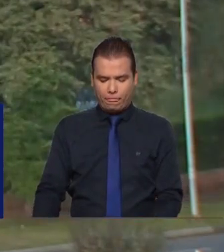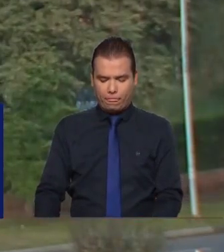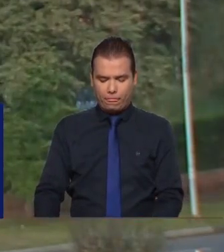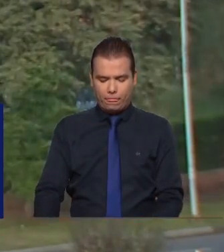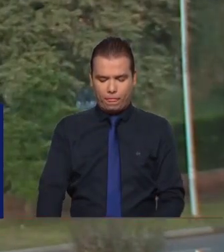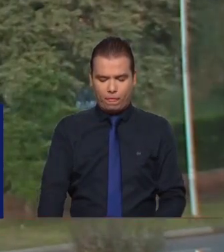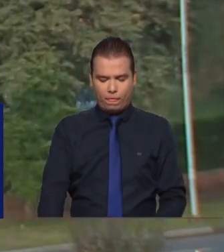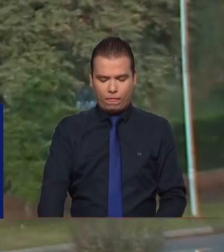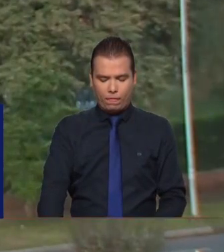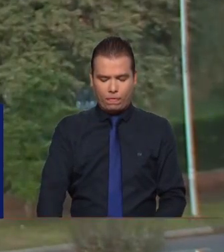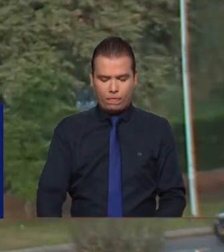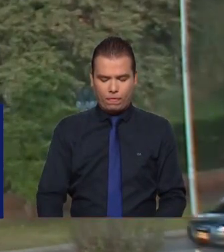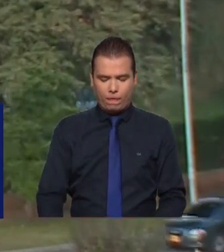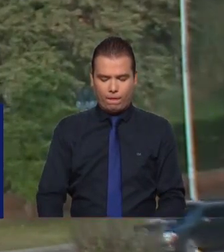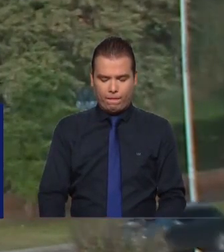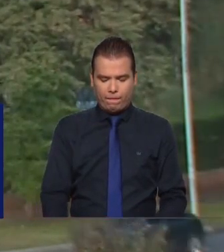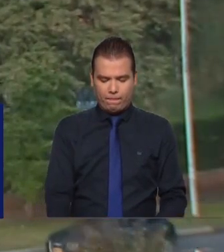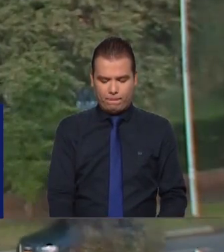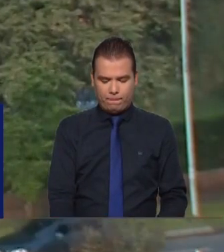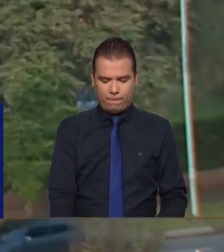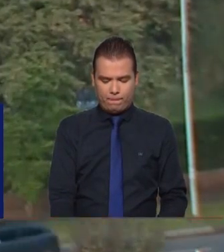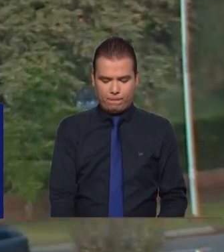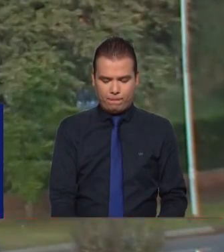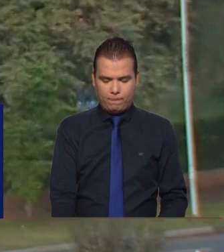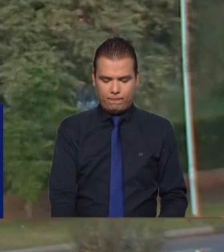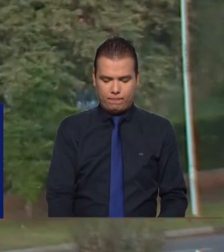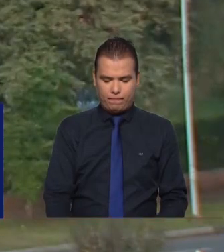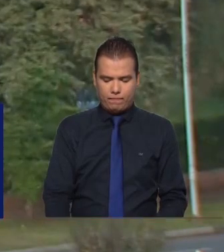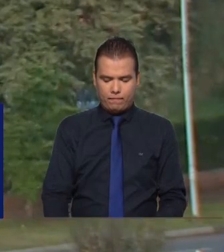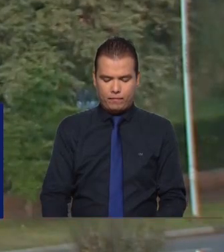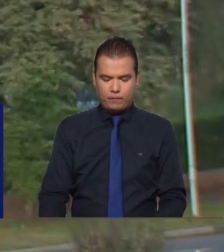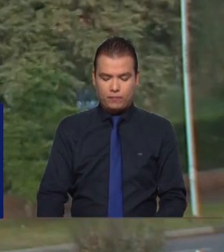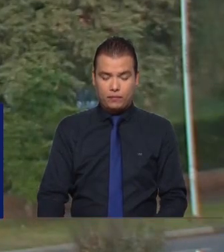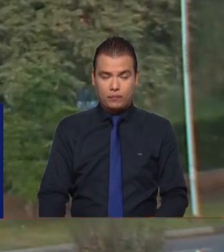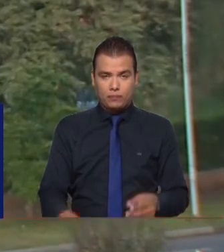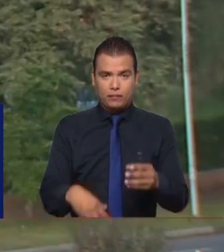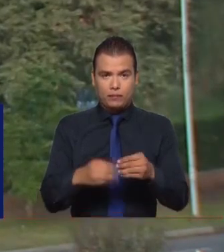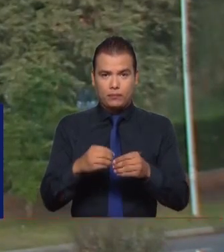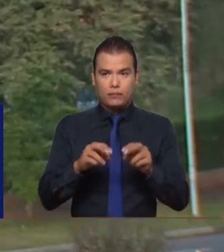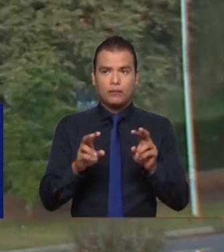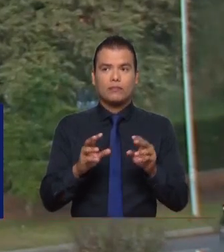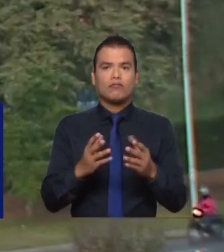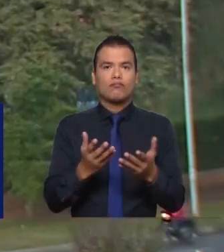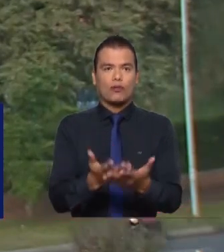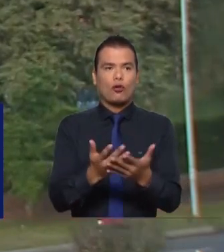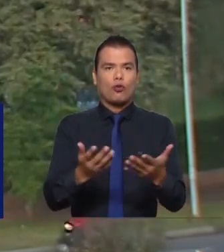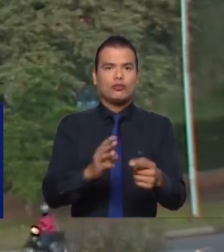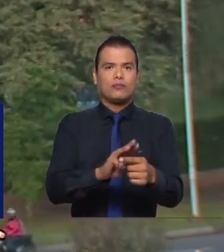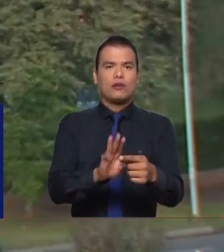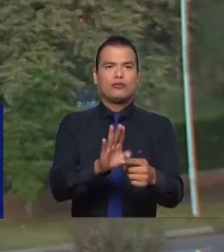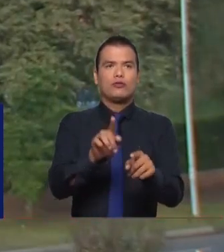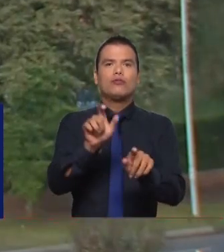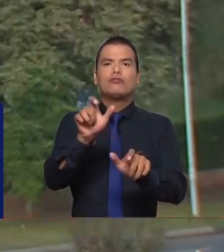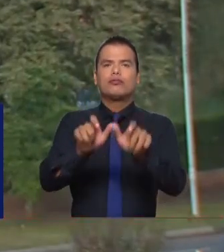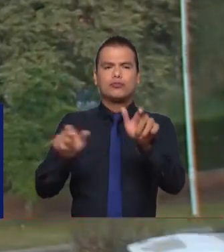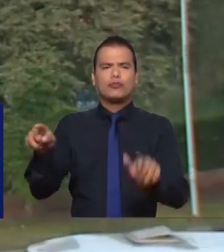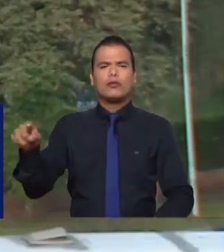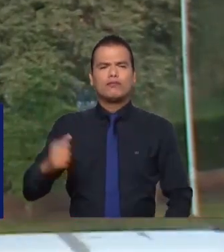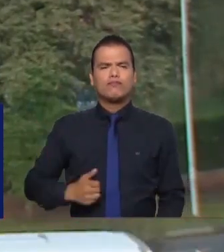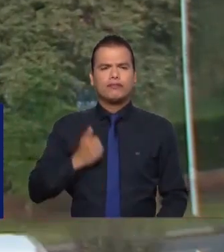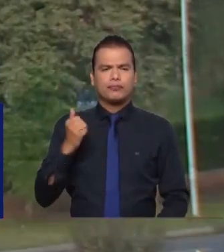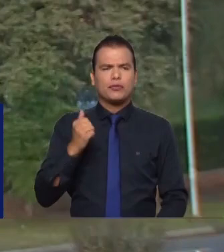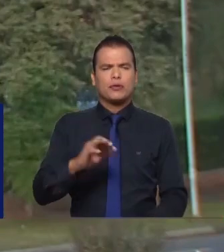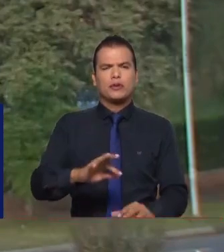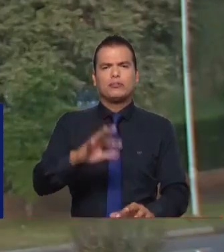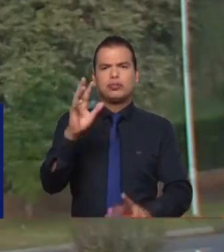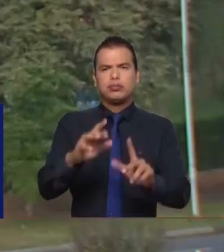la información que corresponde a todo lo concerniente al sistema de transporte masivo está siendo vandalizada por parte